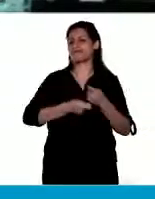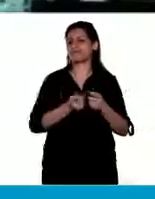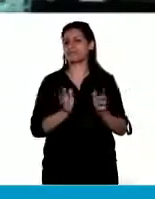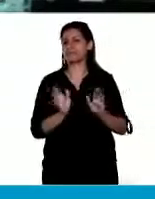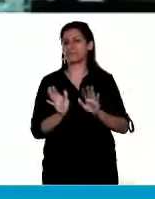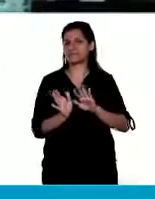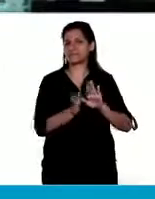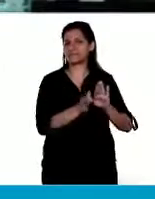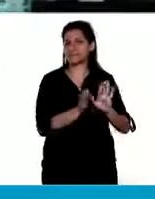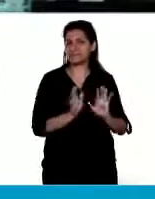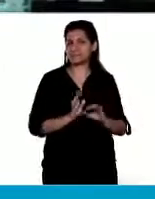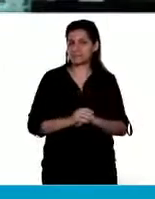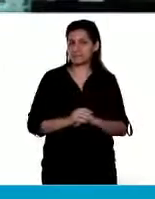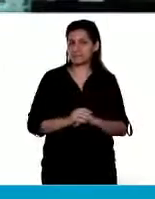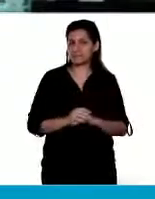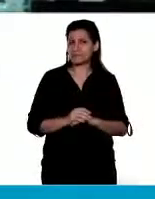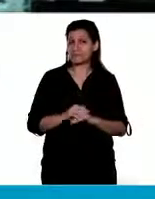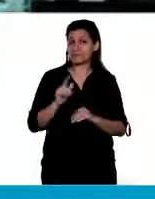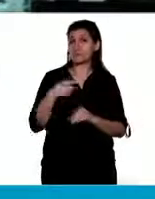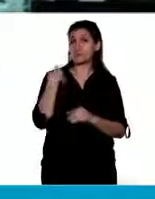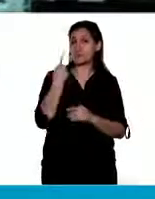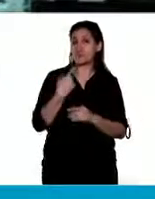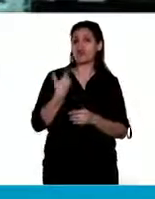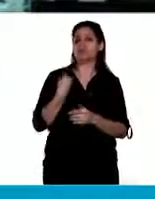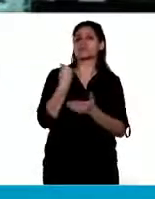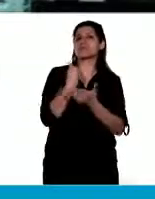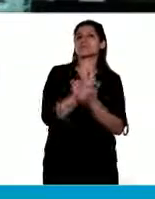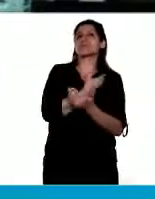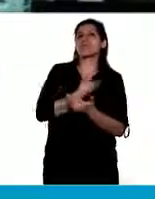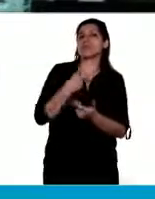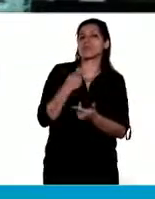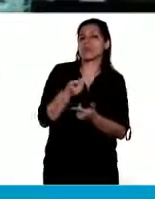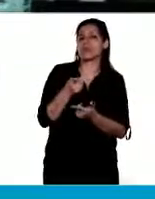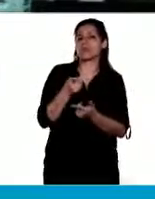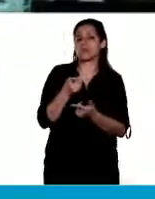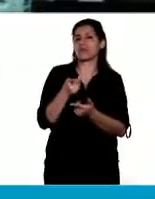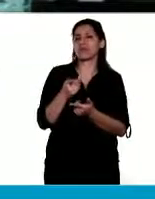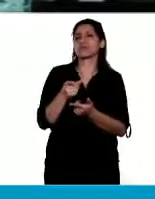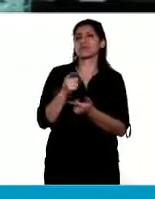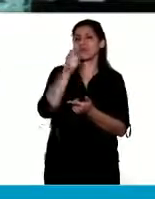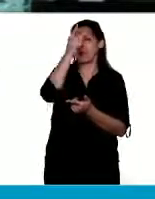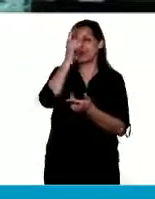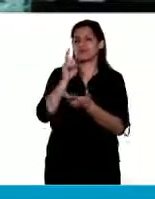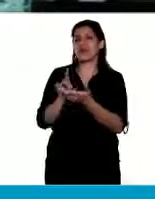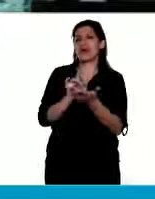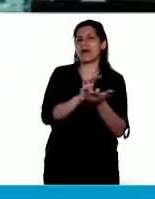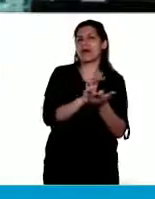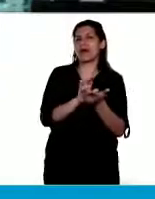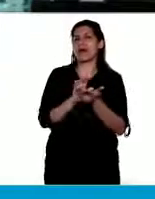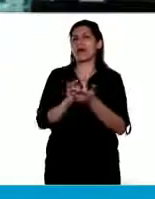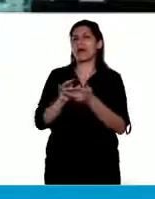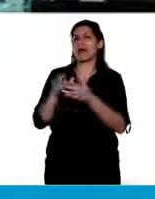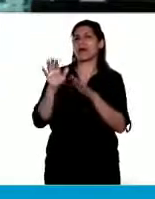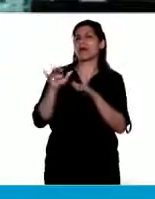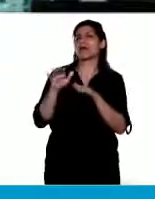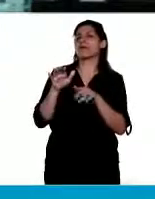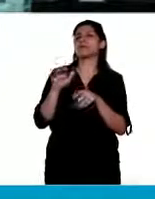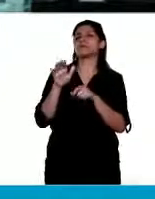Señor presidente, fue bajo nuestro gobierno que se echó de la policía al represor y genocida